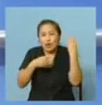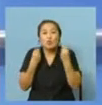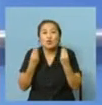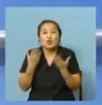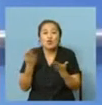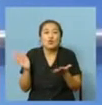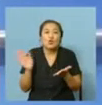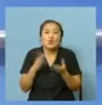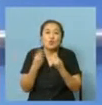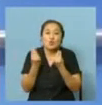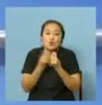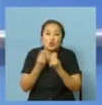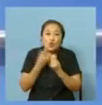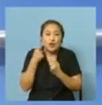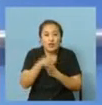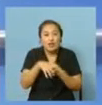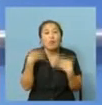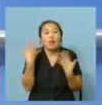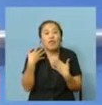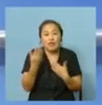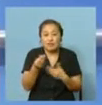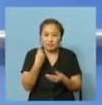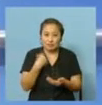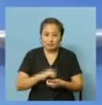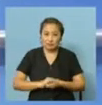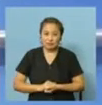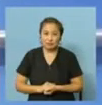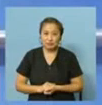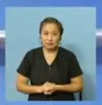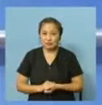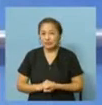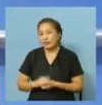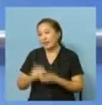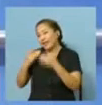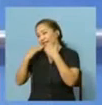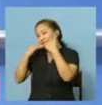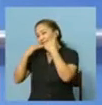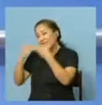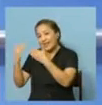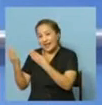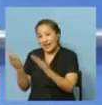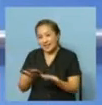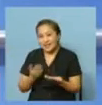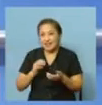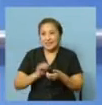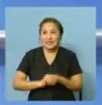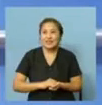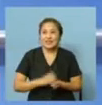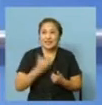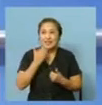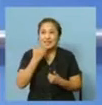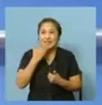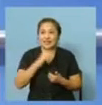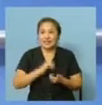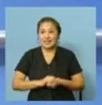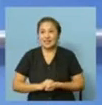demás que puedan aprovechar esos alimentos doctores muchas gracias por estar no por favor muchas gracias